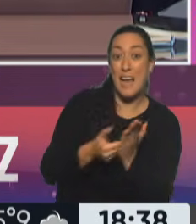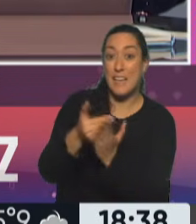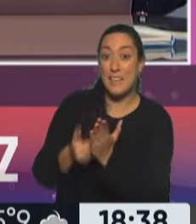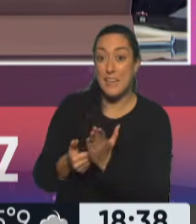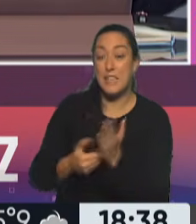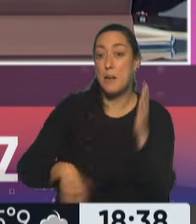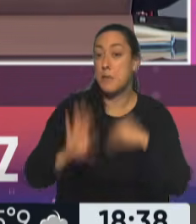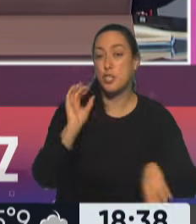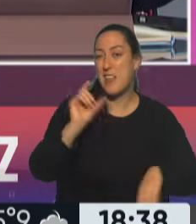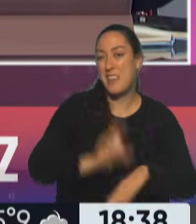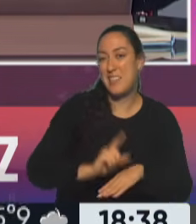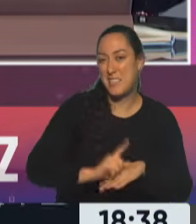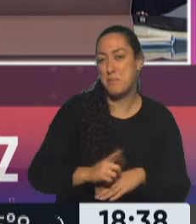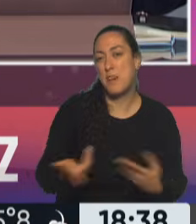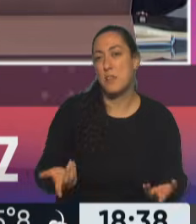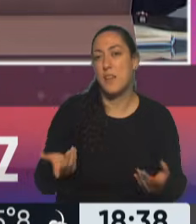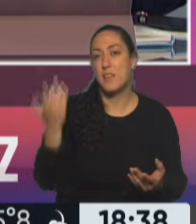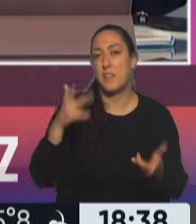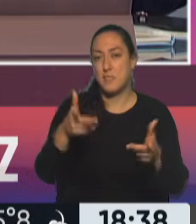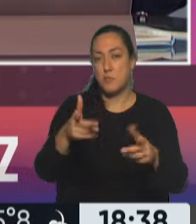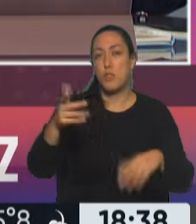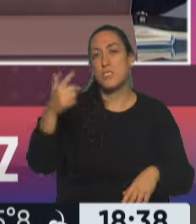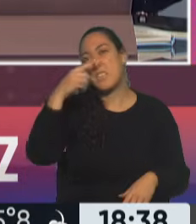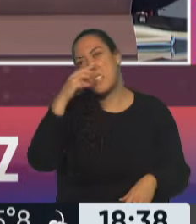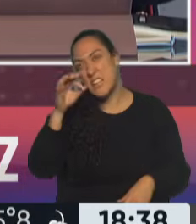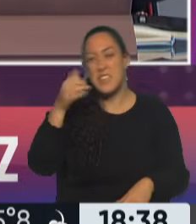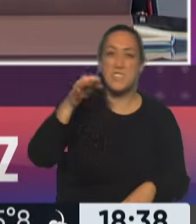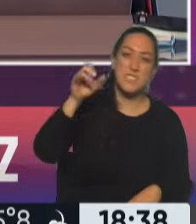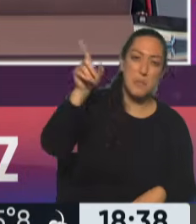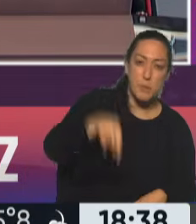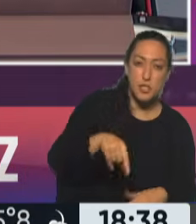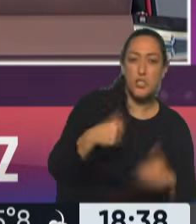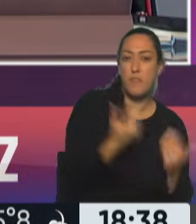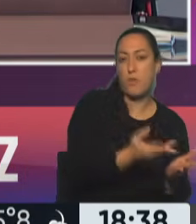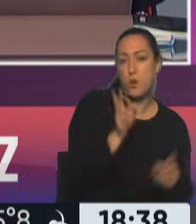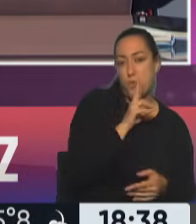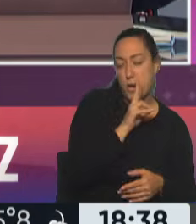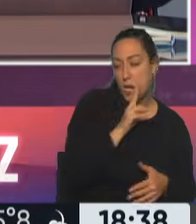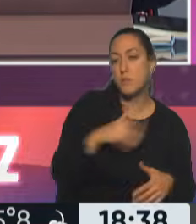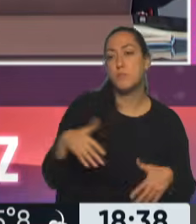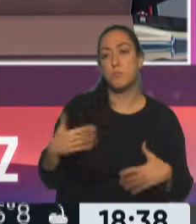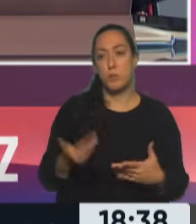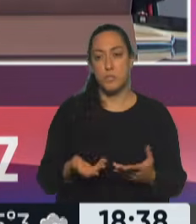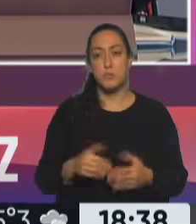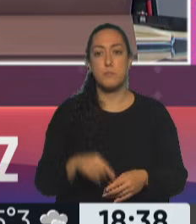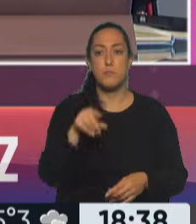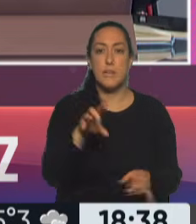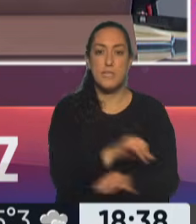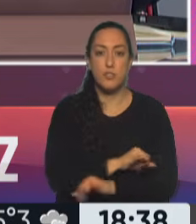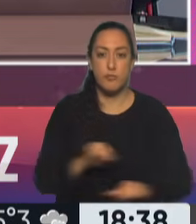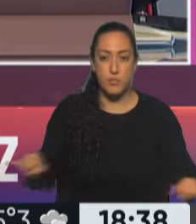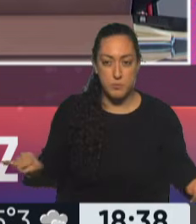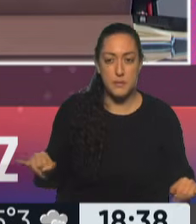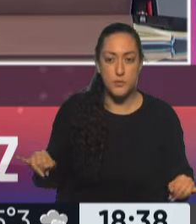Lima, y como decíamos, en Lima vota entre un 70 y un 70% a favor de Fujimori, ¿no? Esto va a ser uno de los datos o lo que se